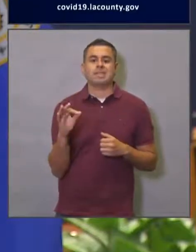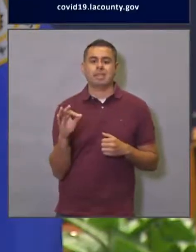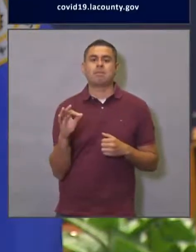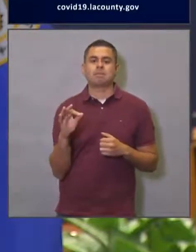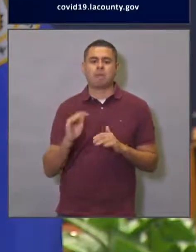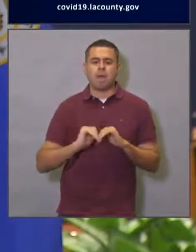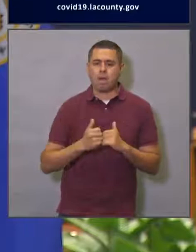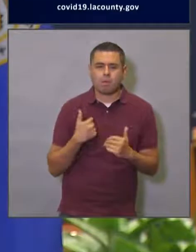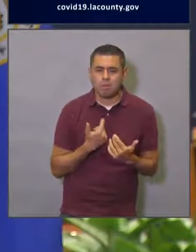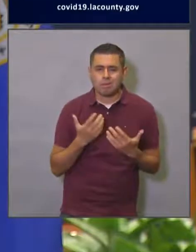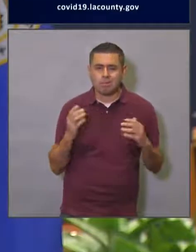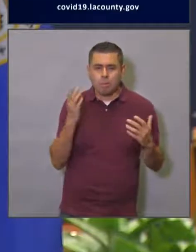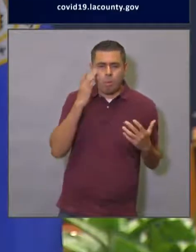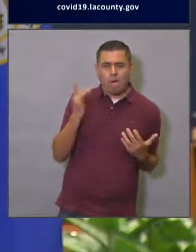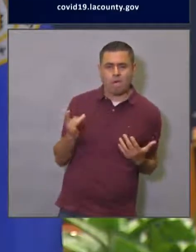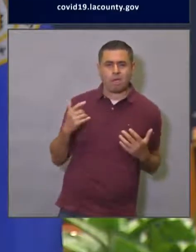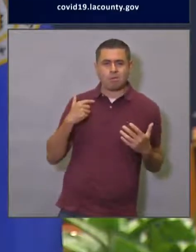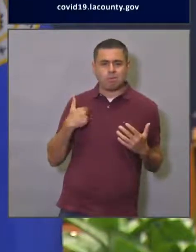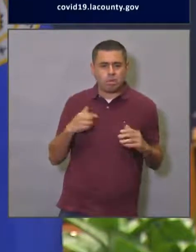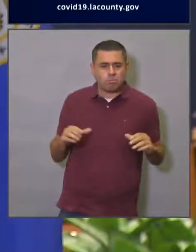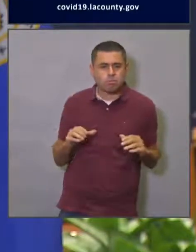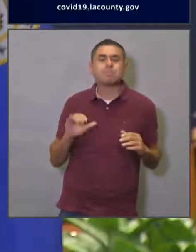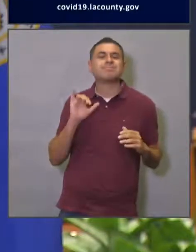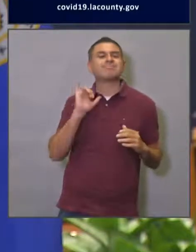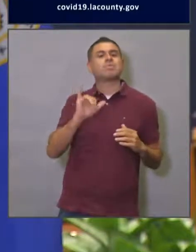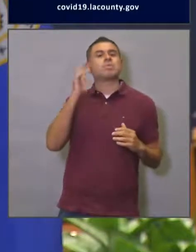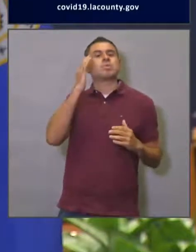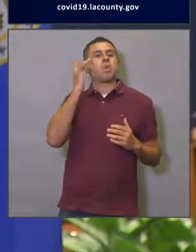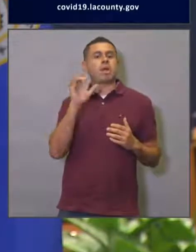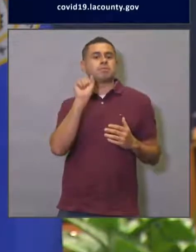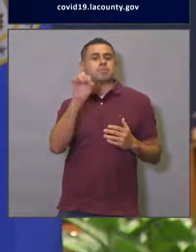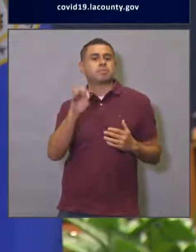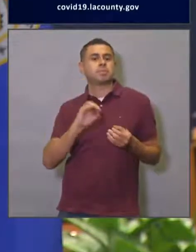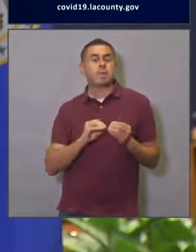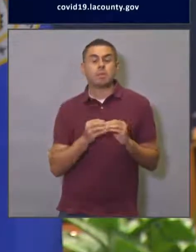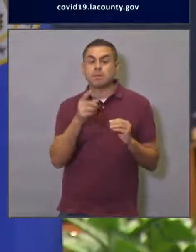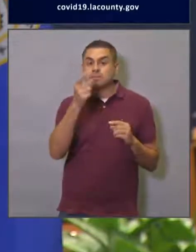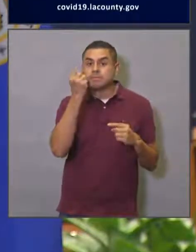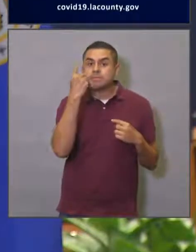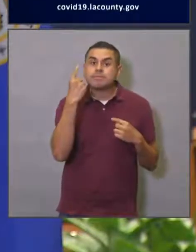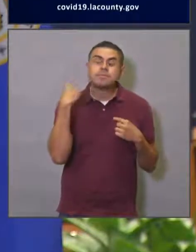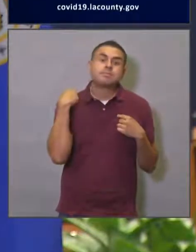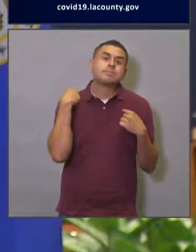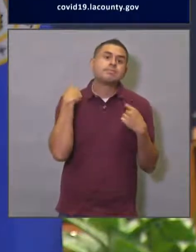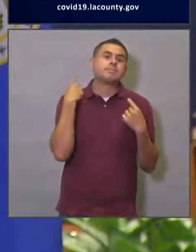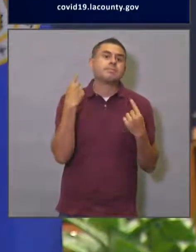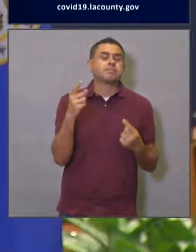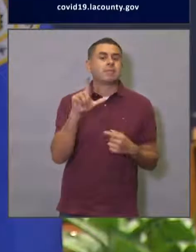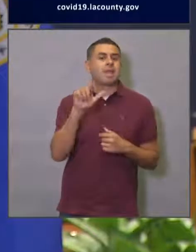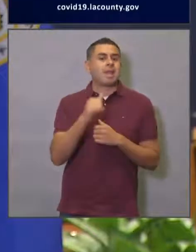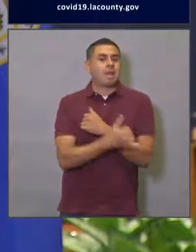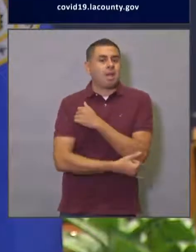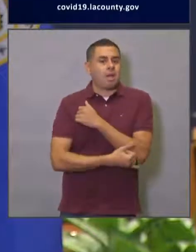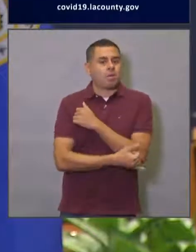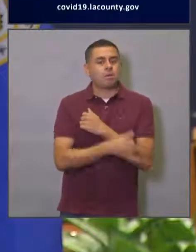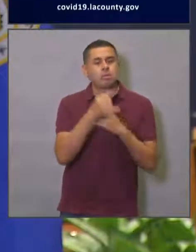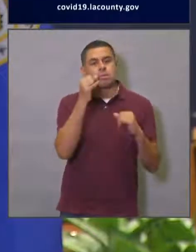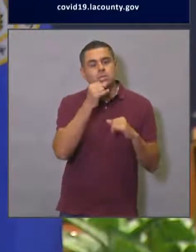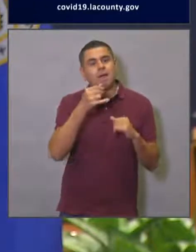comunidades. Hemos logrado un gran progreso en el condado de Los Ángeles desde que vimos el aumento de